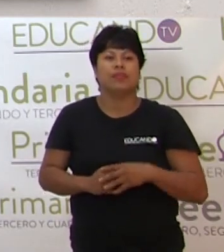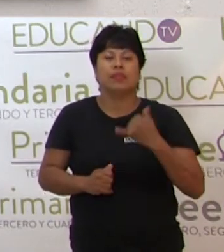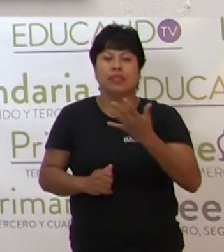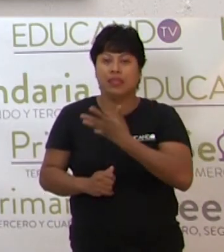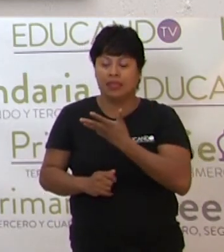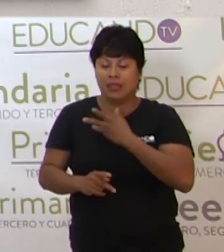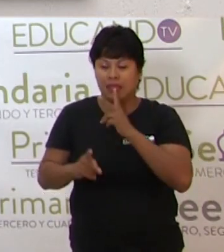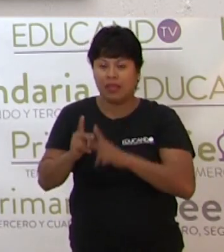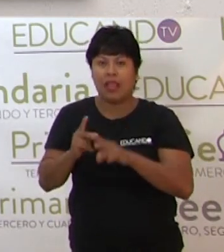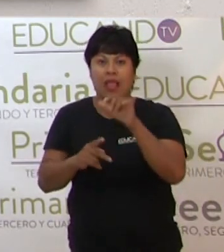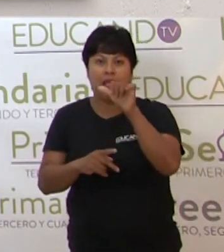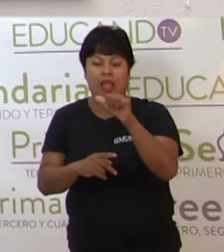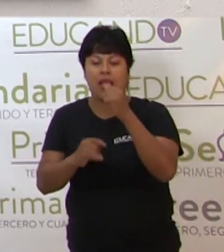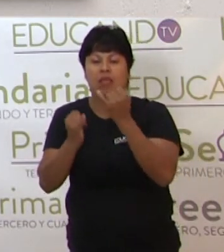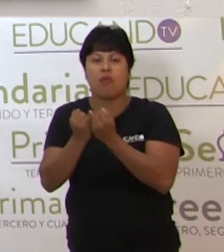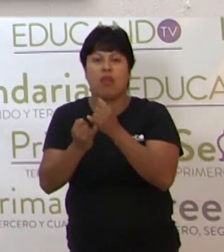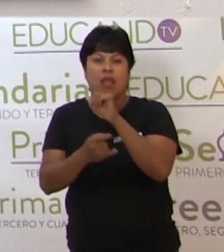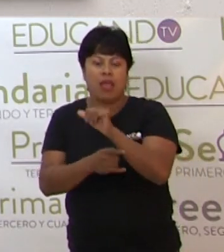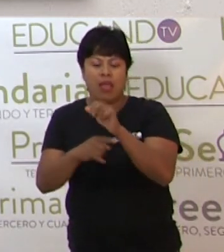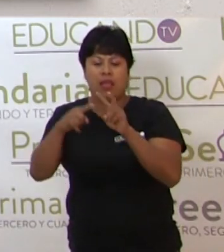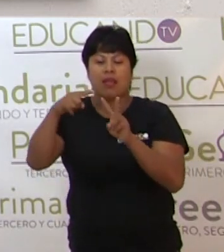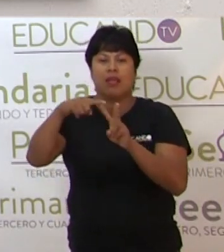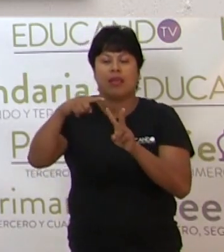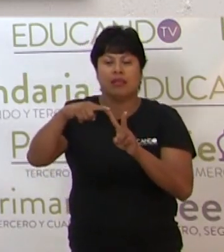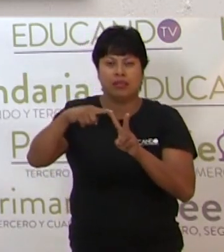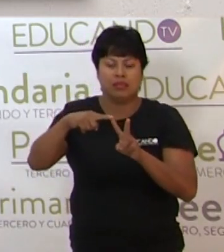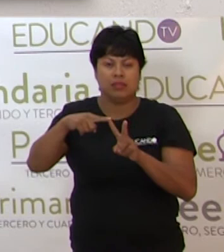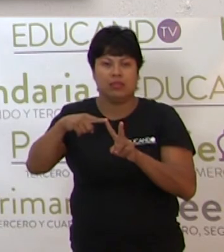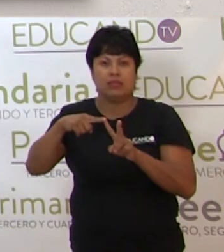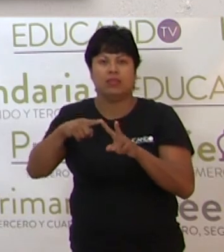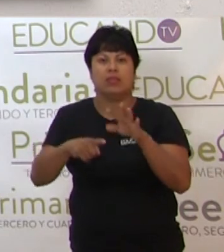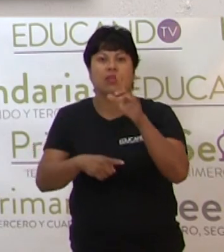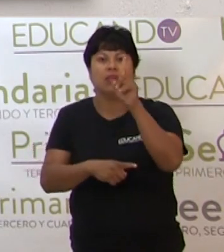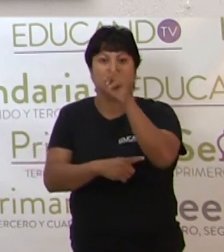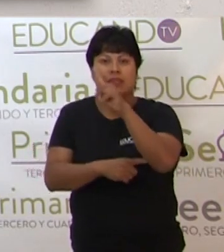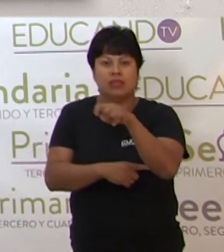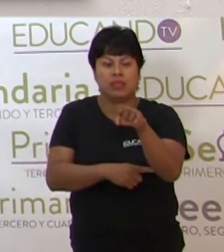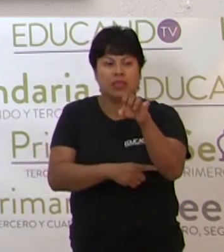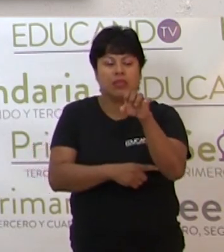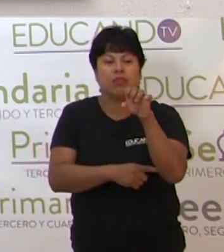queda A igual a raíz de